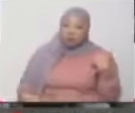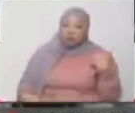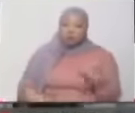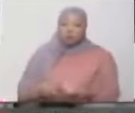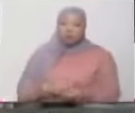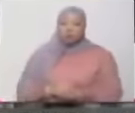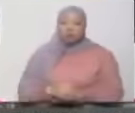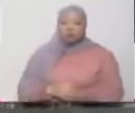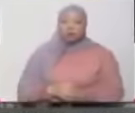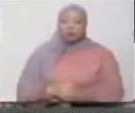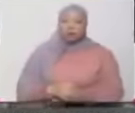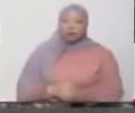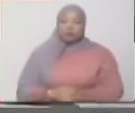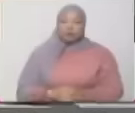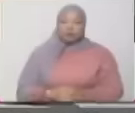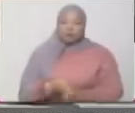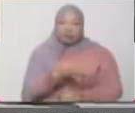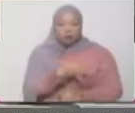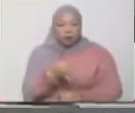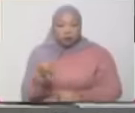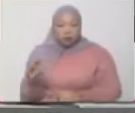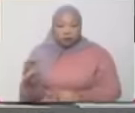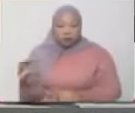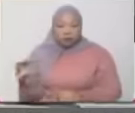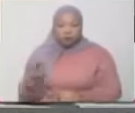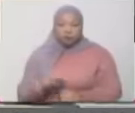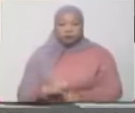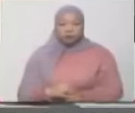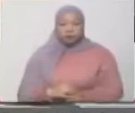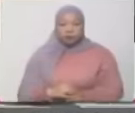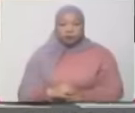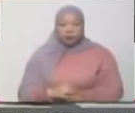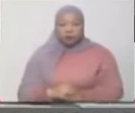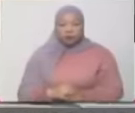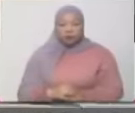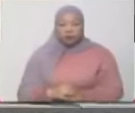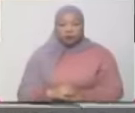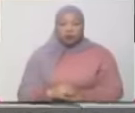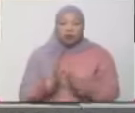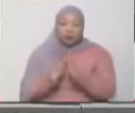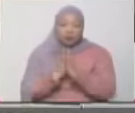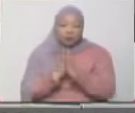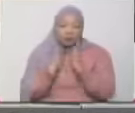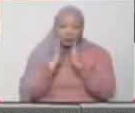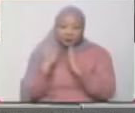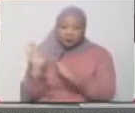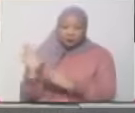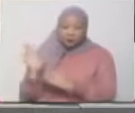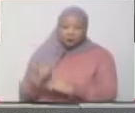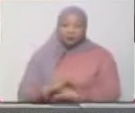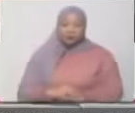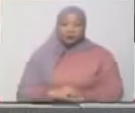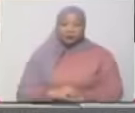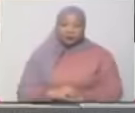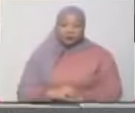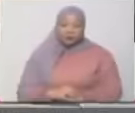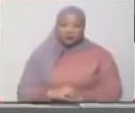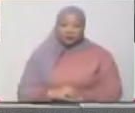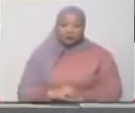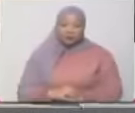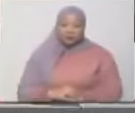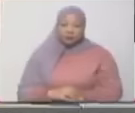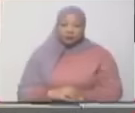Correcto, correcto. Ahora le toca el turno a Ricardo, ya va Ricardo. Porque antes que